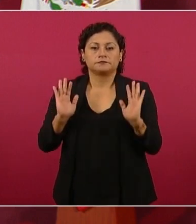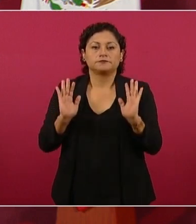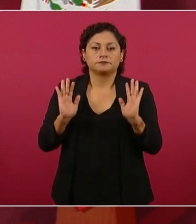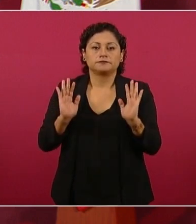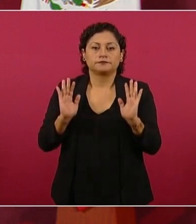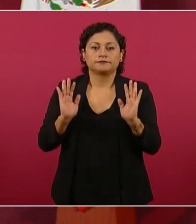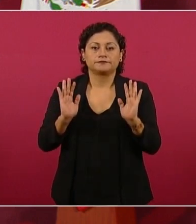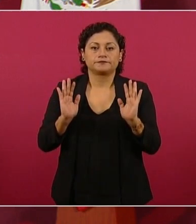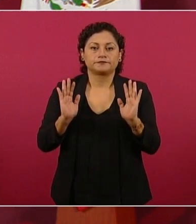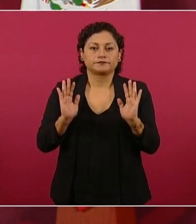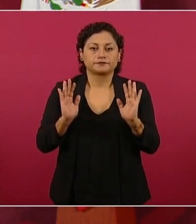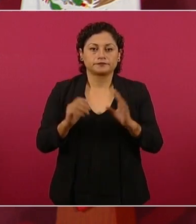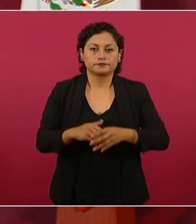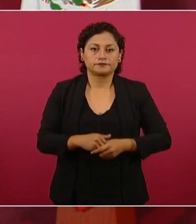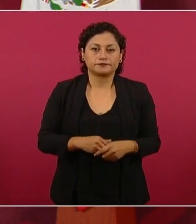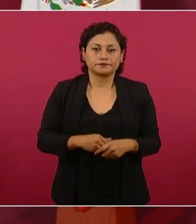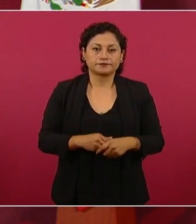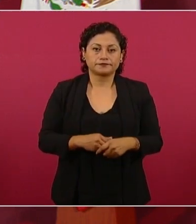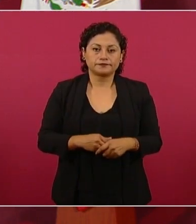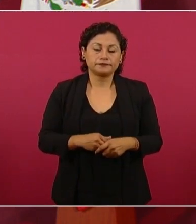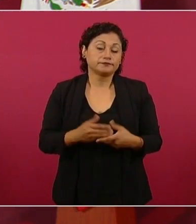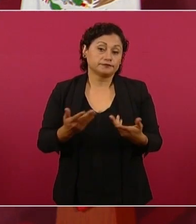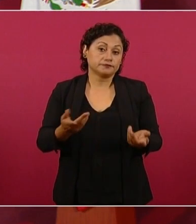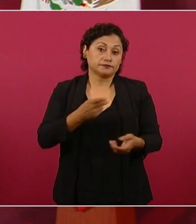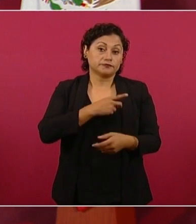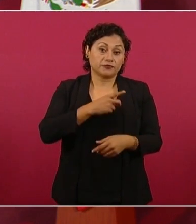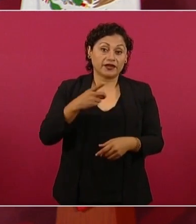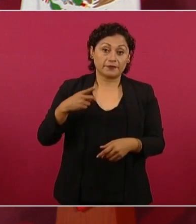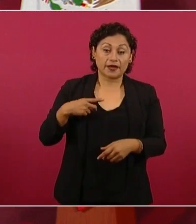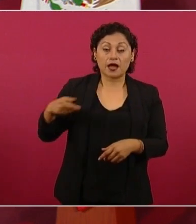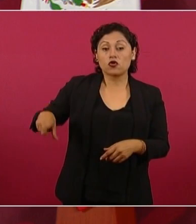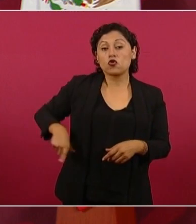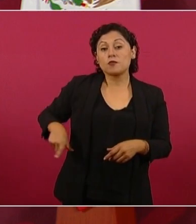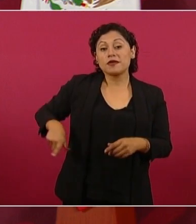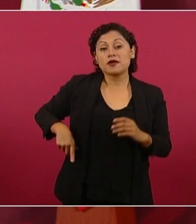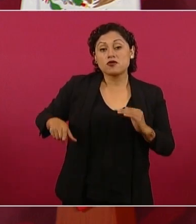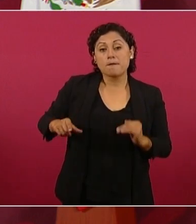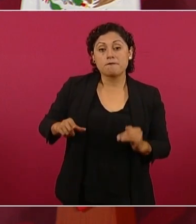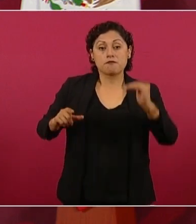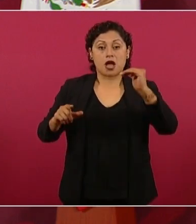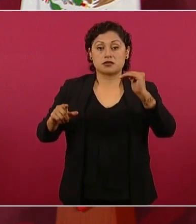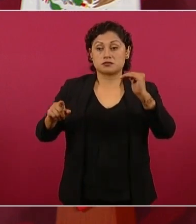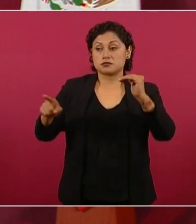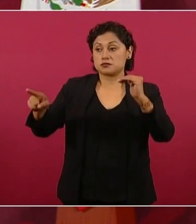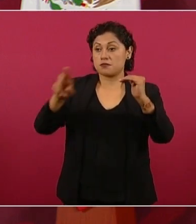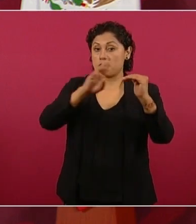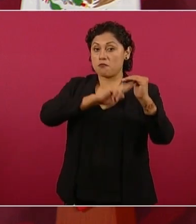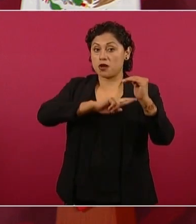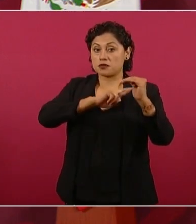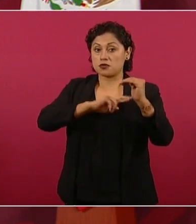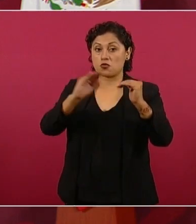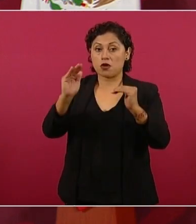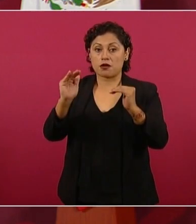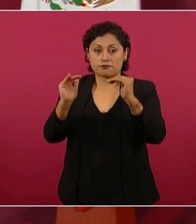Estado socio mayoritario, lo que nos permite